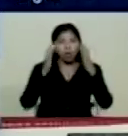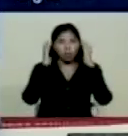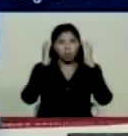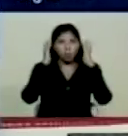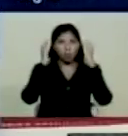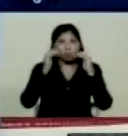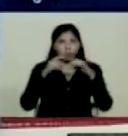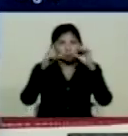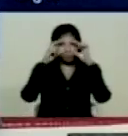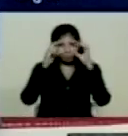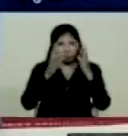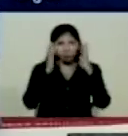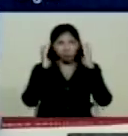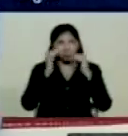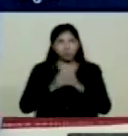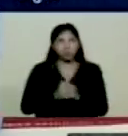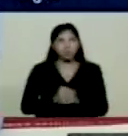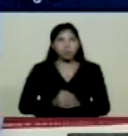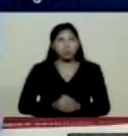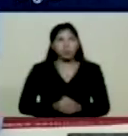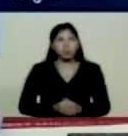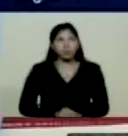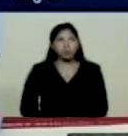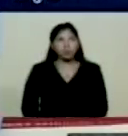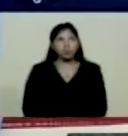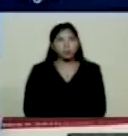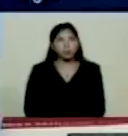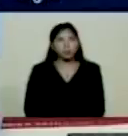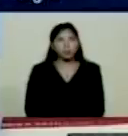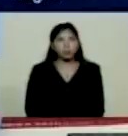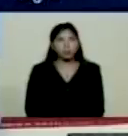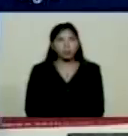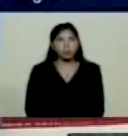E hizo el trabajo que tenía que hacer en Lara.